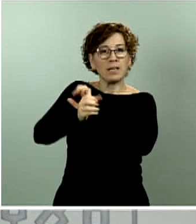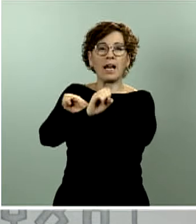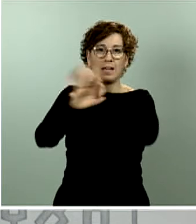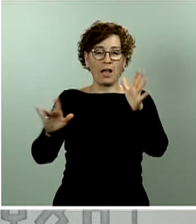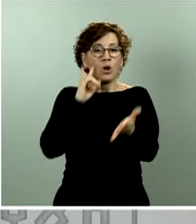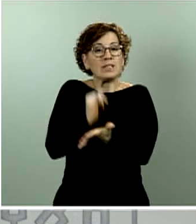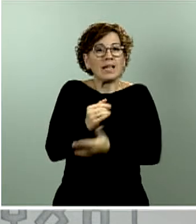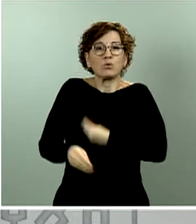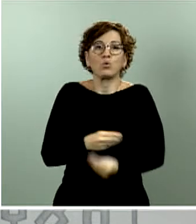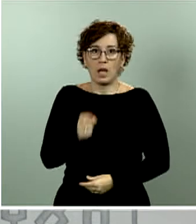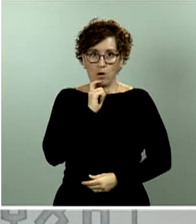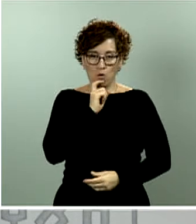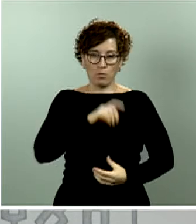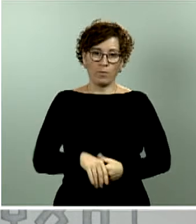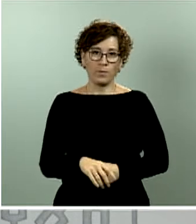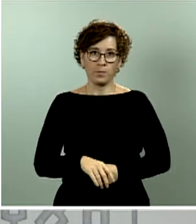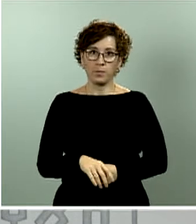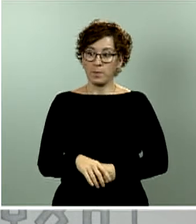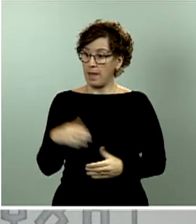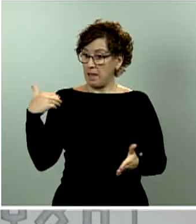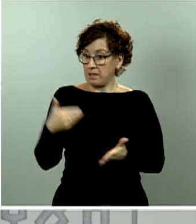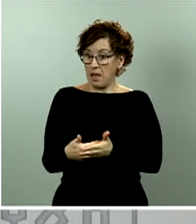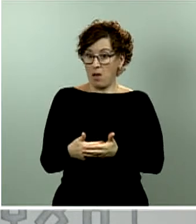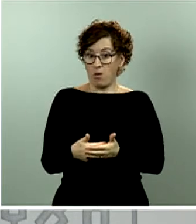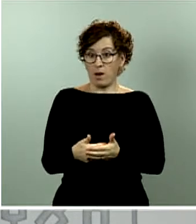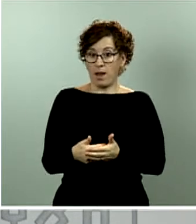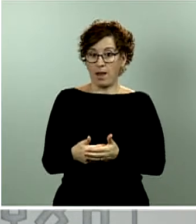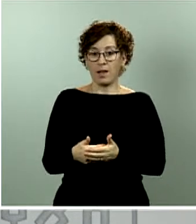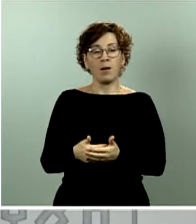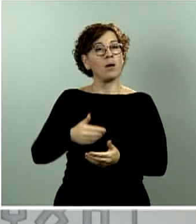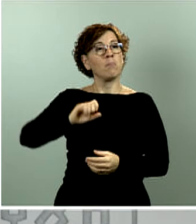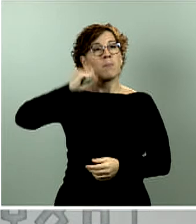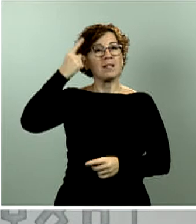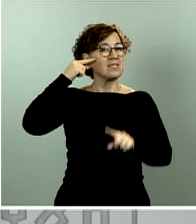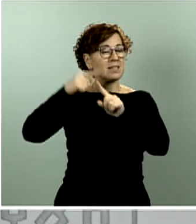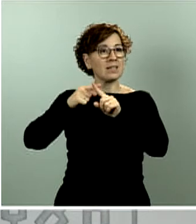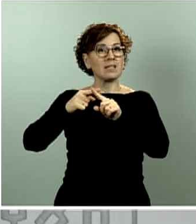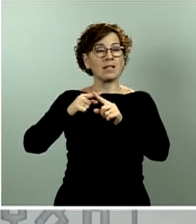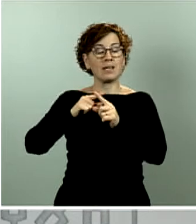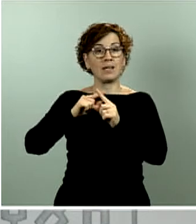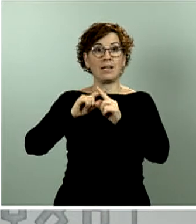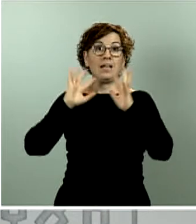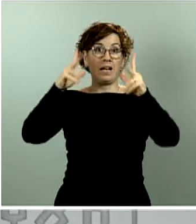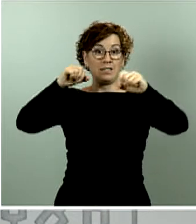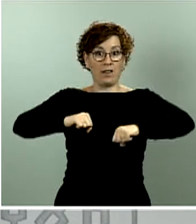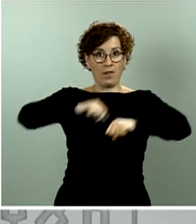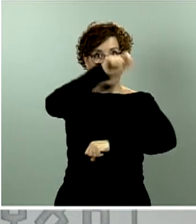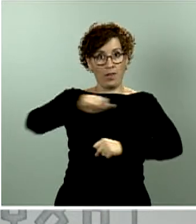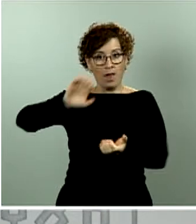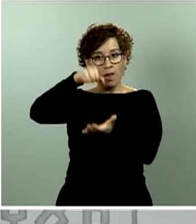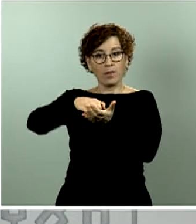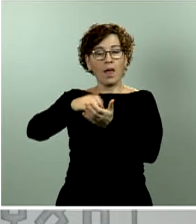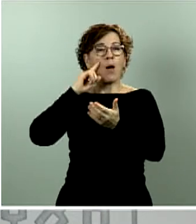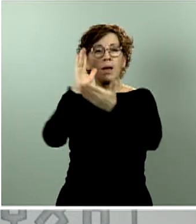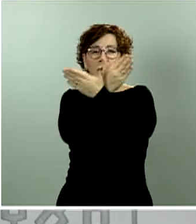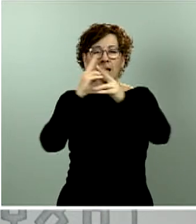momento se ha utilizado de forma importante para el cribado en residencias de ancianos. Es cierto que nos aporta mucha información, pero